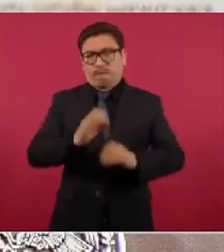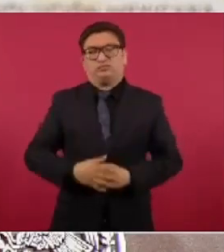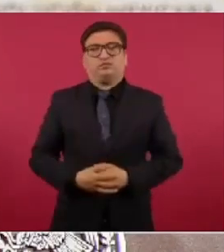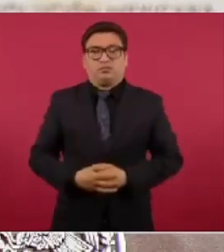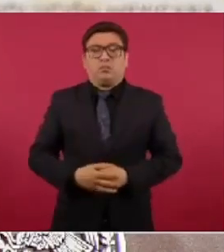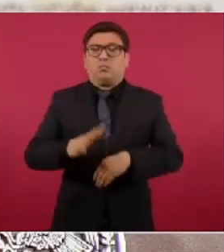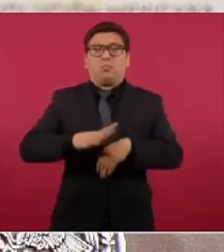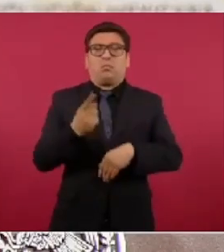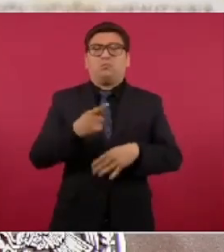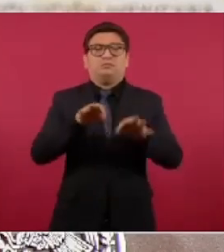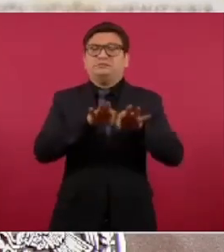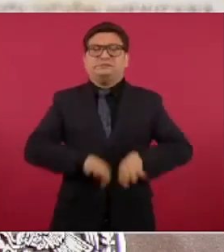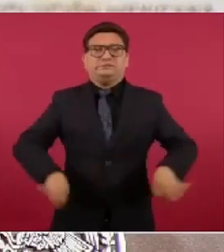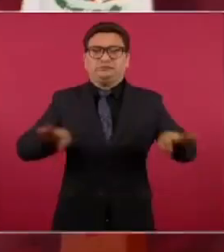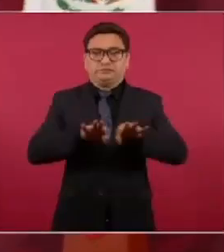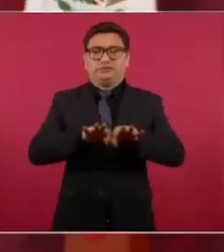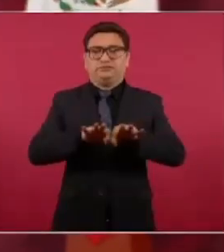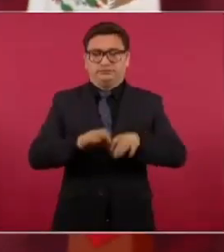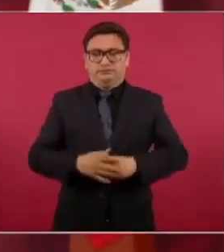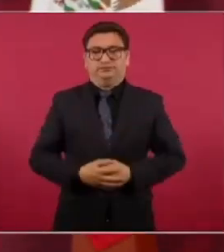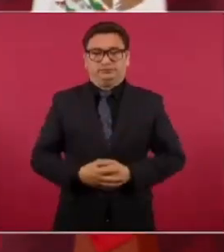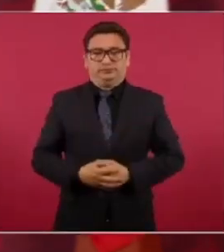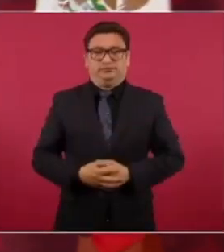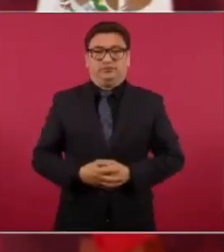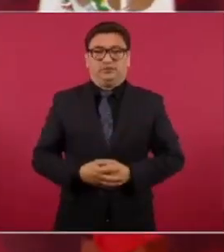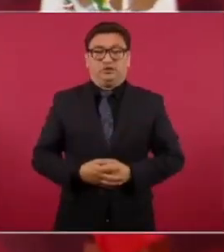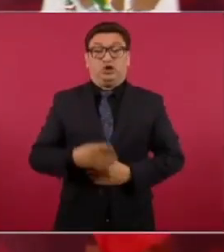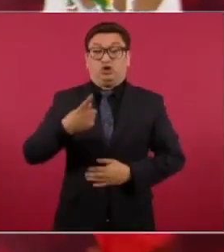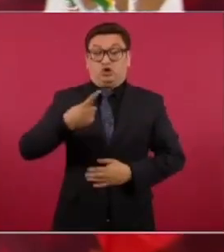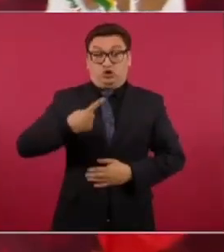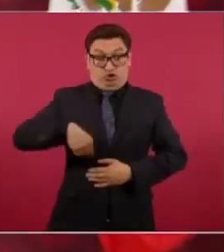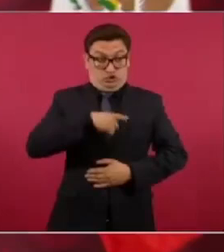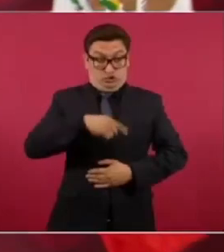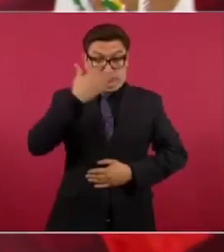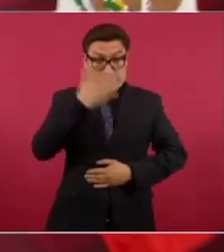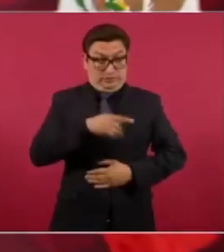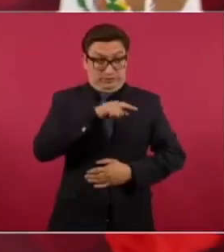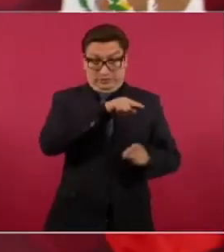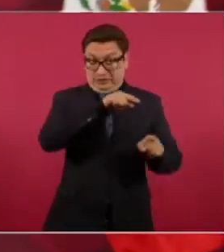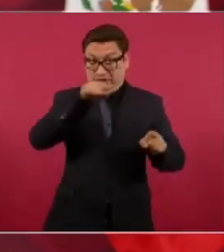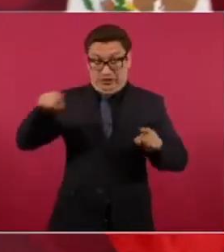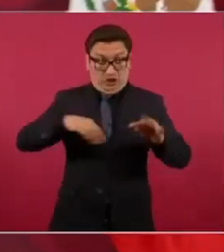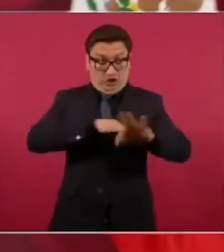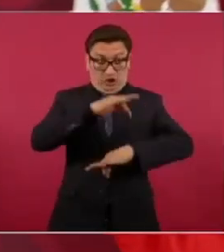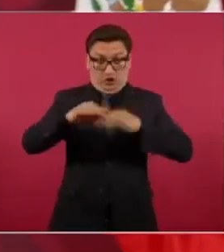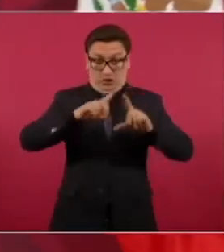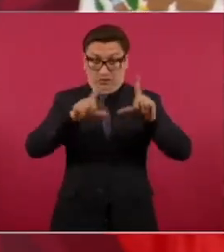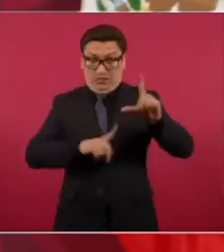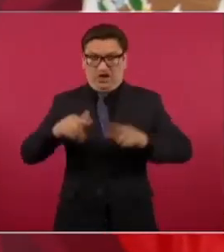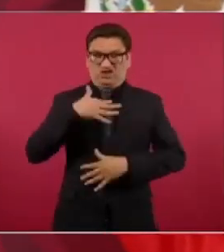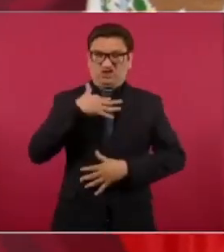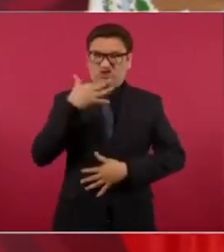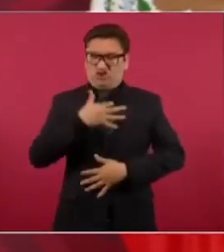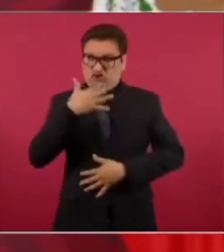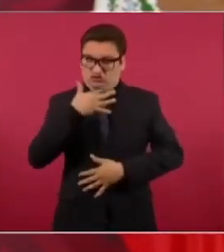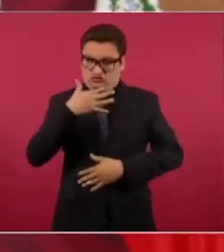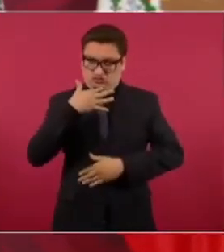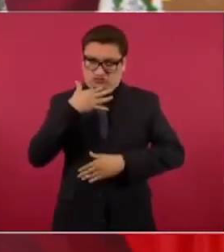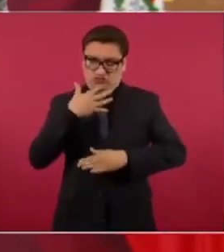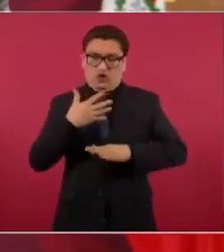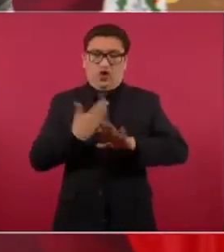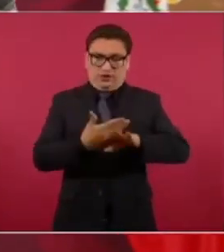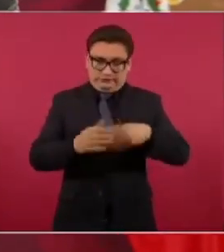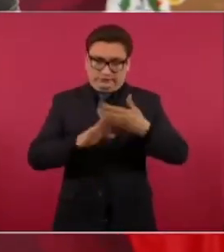porque no solo es combatir la corrupción, sino también acabar